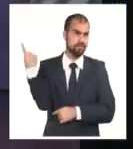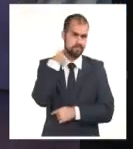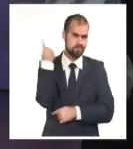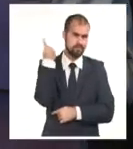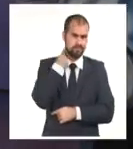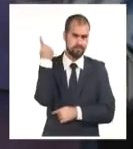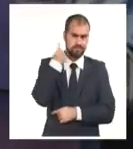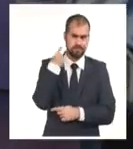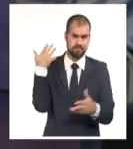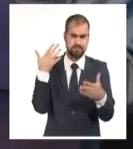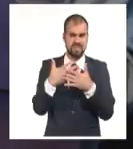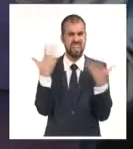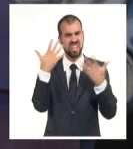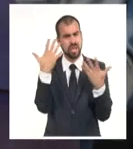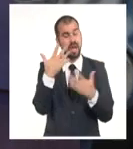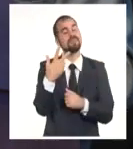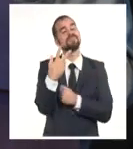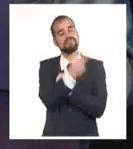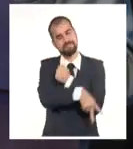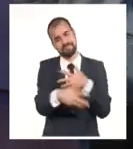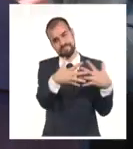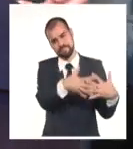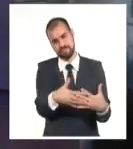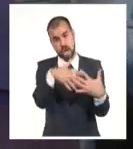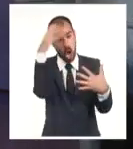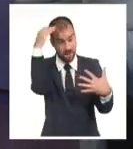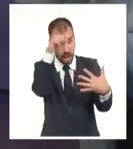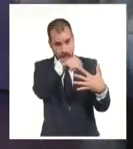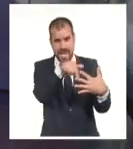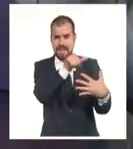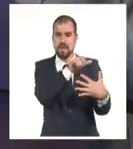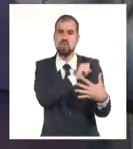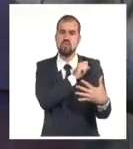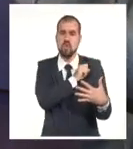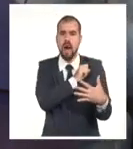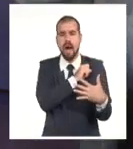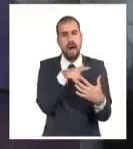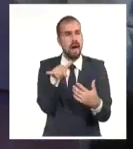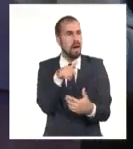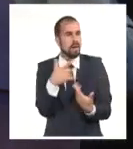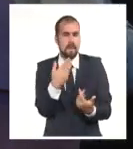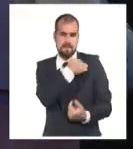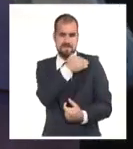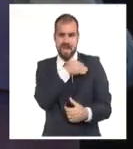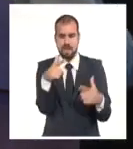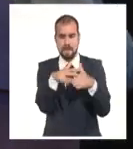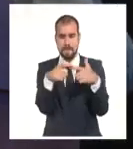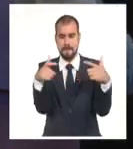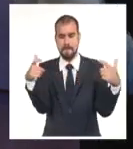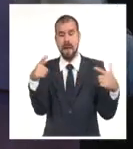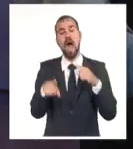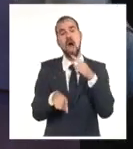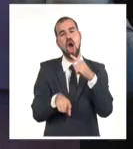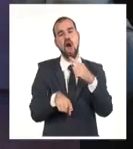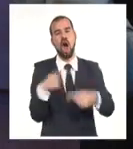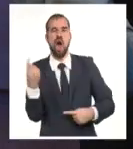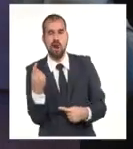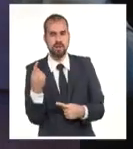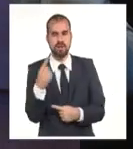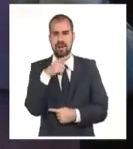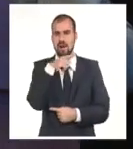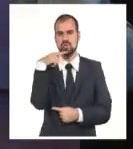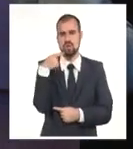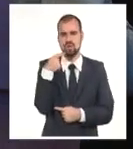de los Estados Unidos por expandir su dominio militar y hegemónico en torno a ella mediante la continuada expansión de la